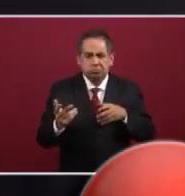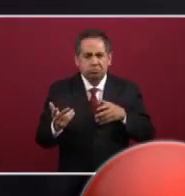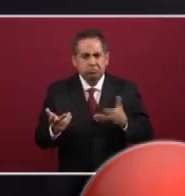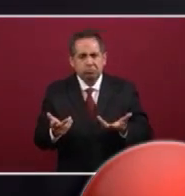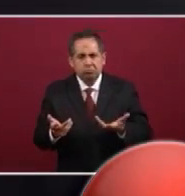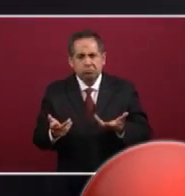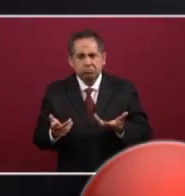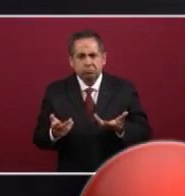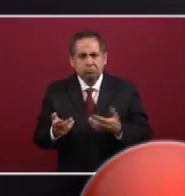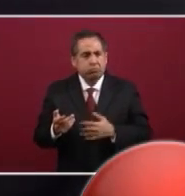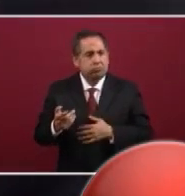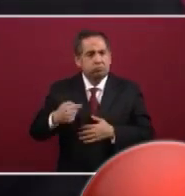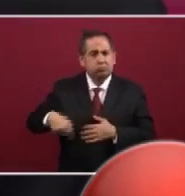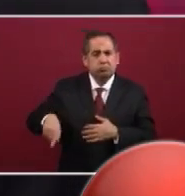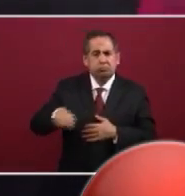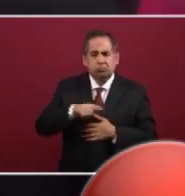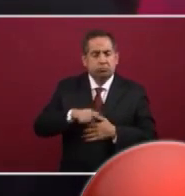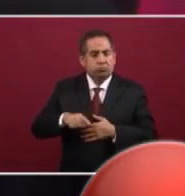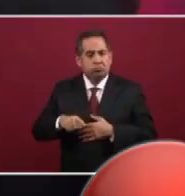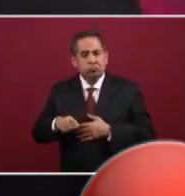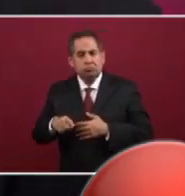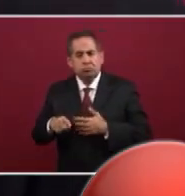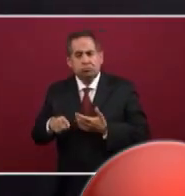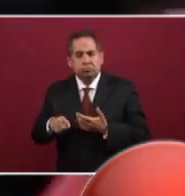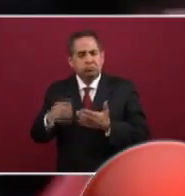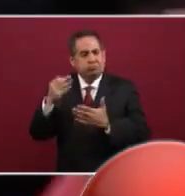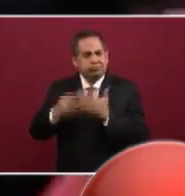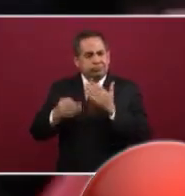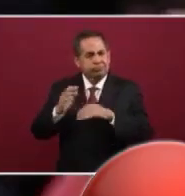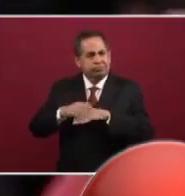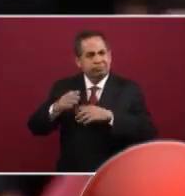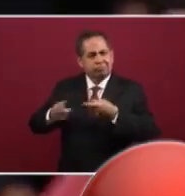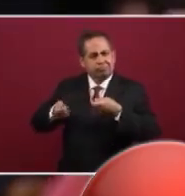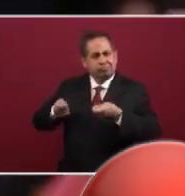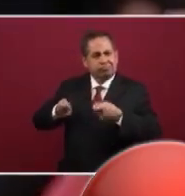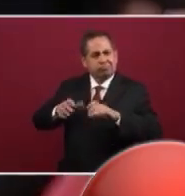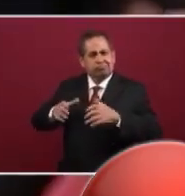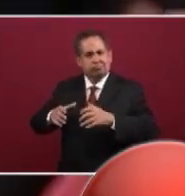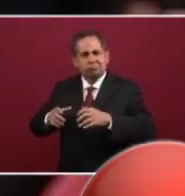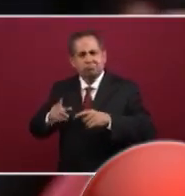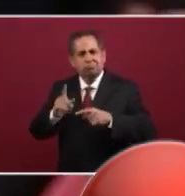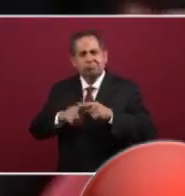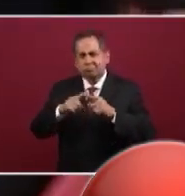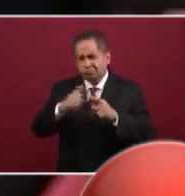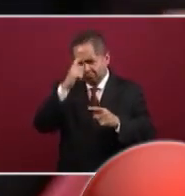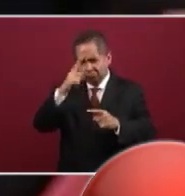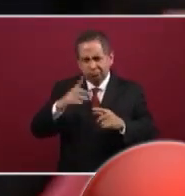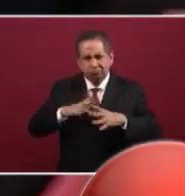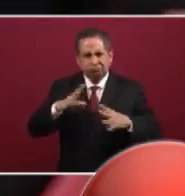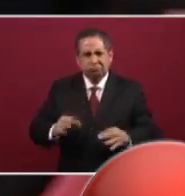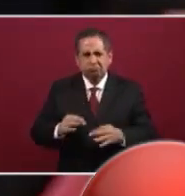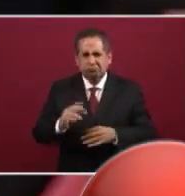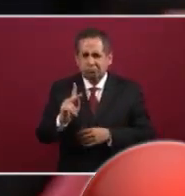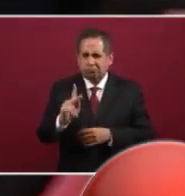que no estamos capacitados nosotros para manejar lo que hicimos? ¿Quién hizo Pemex?